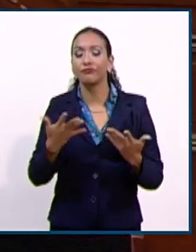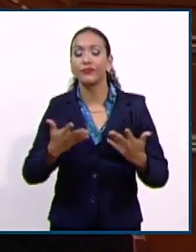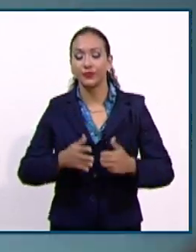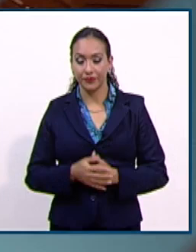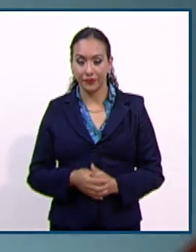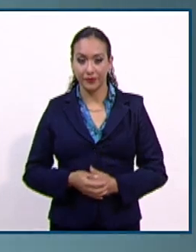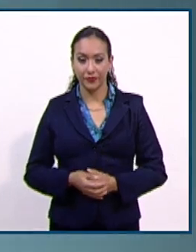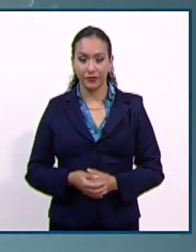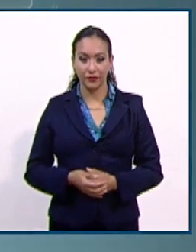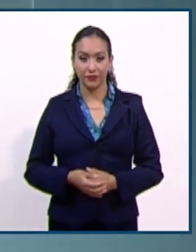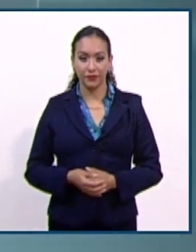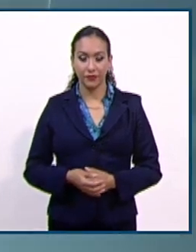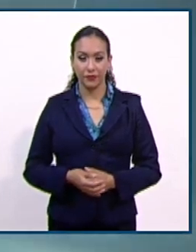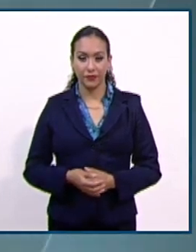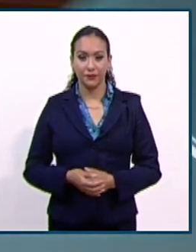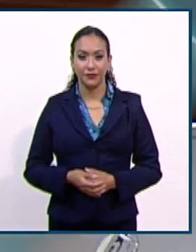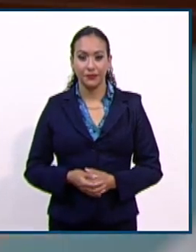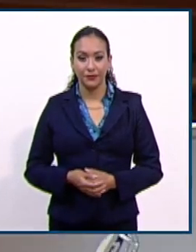argumentos.